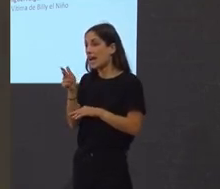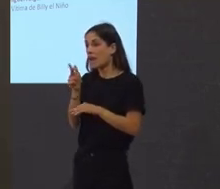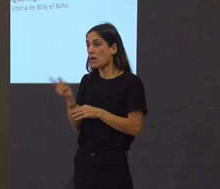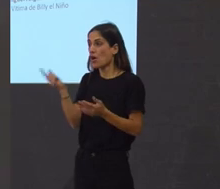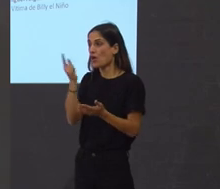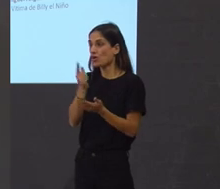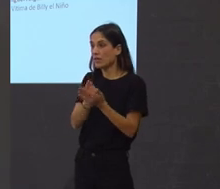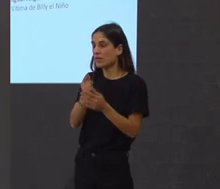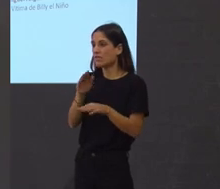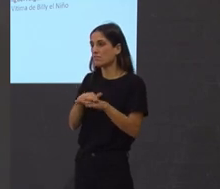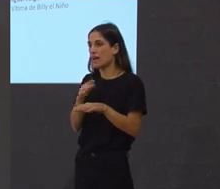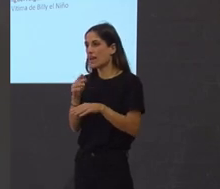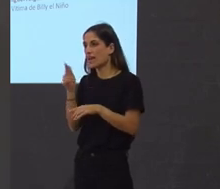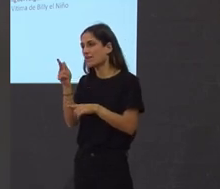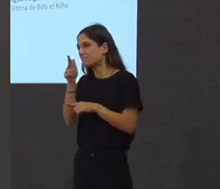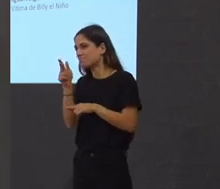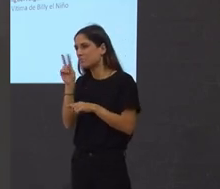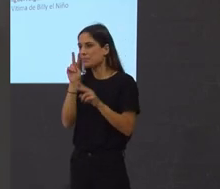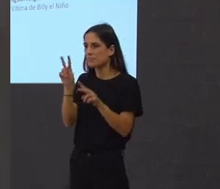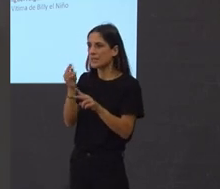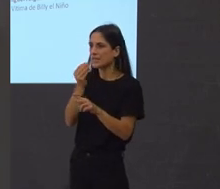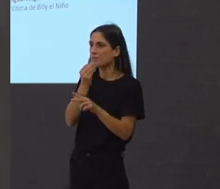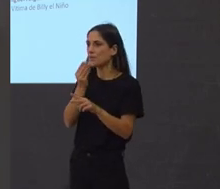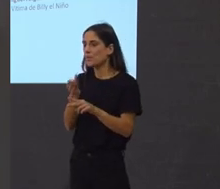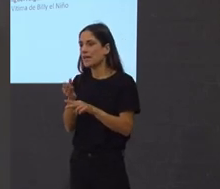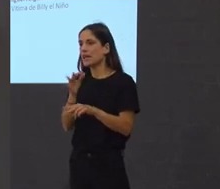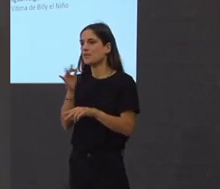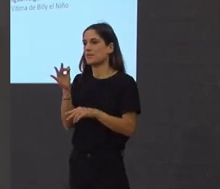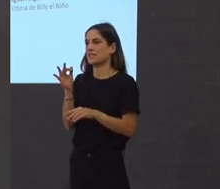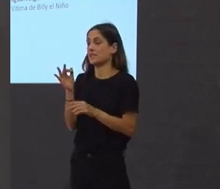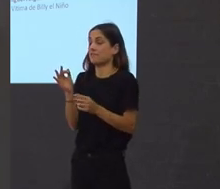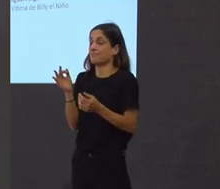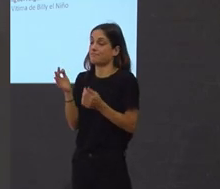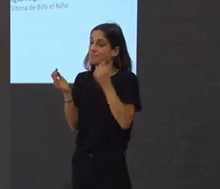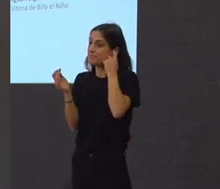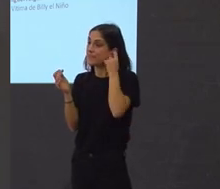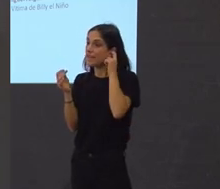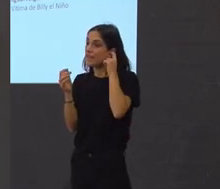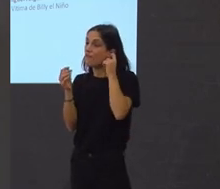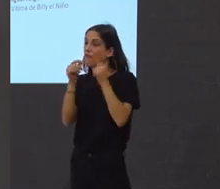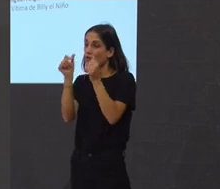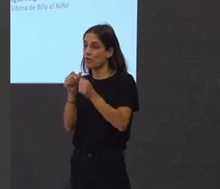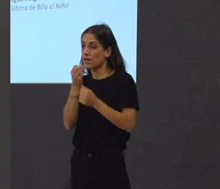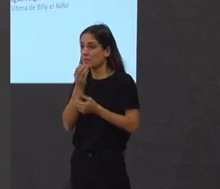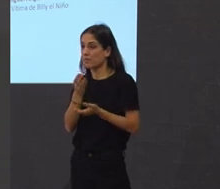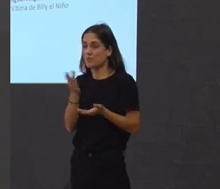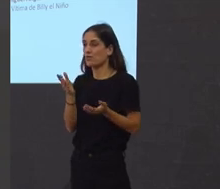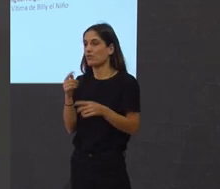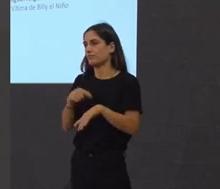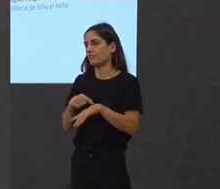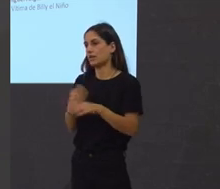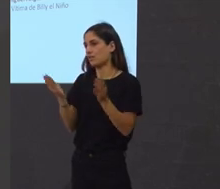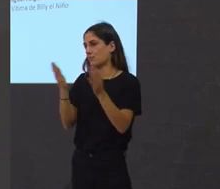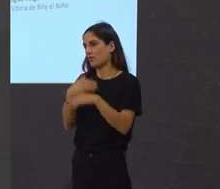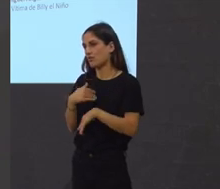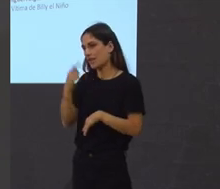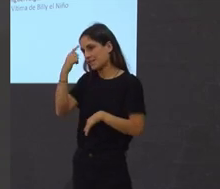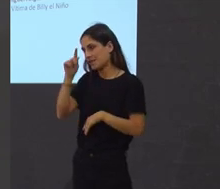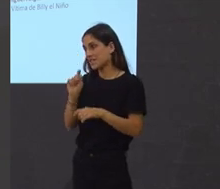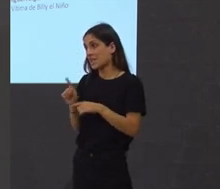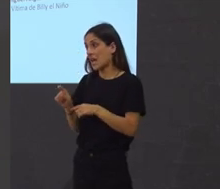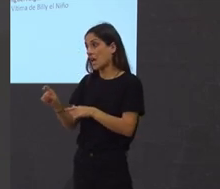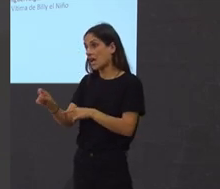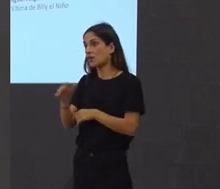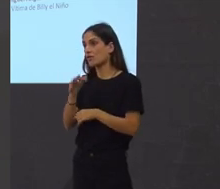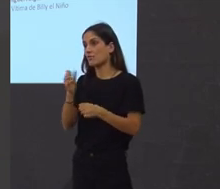mejorar un poco esas tomas y perfeccionar o documental pero o sea no niega un tempo o cancro y esa pandemia